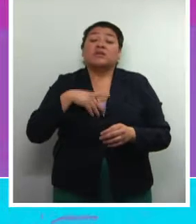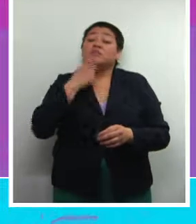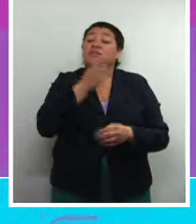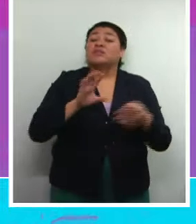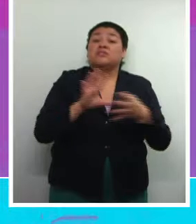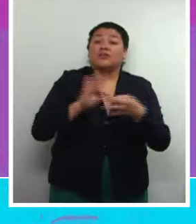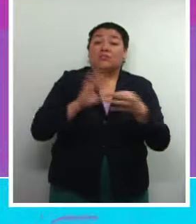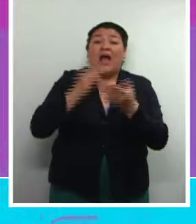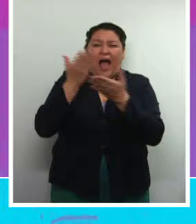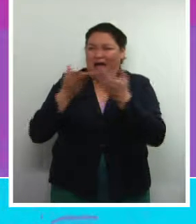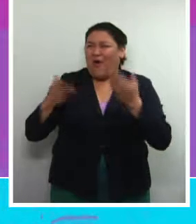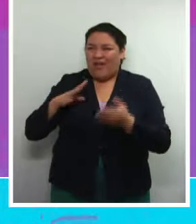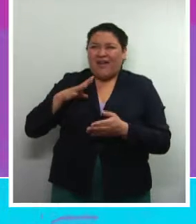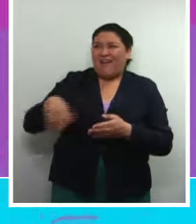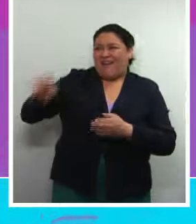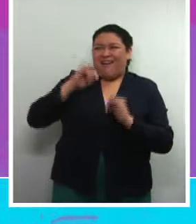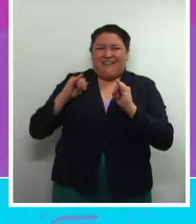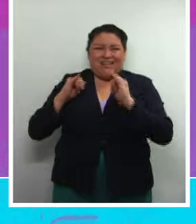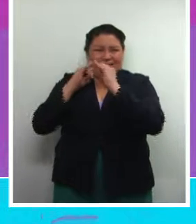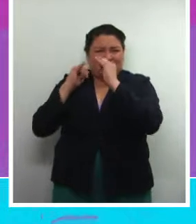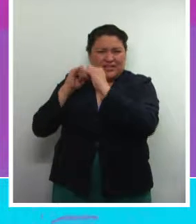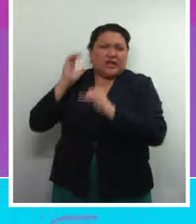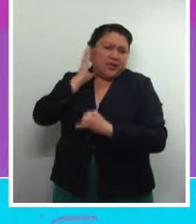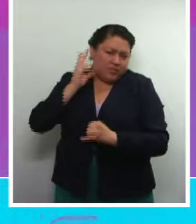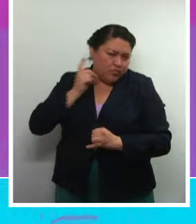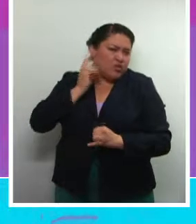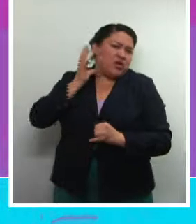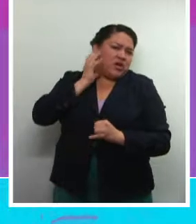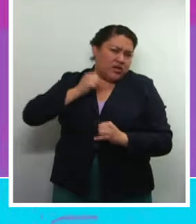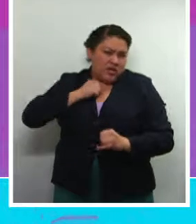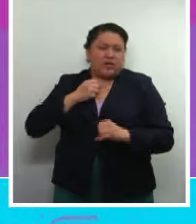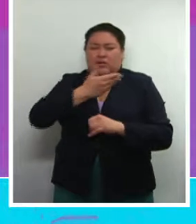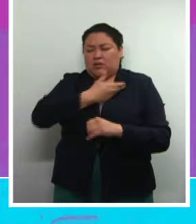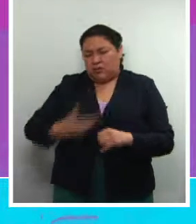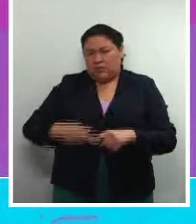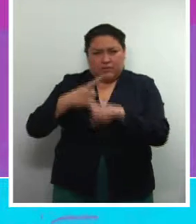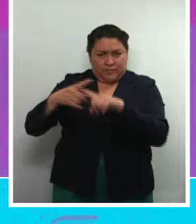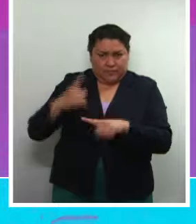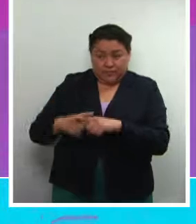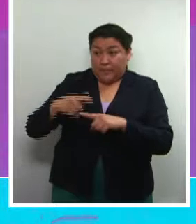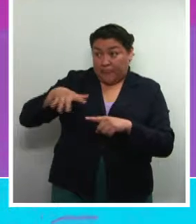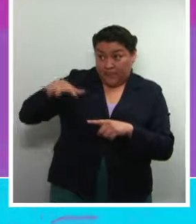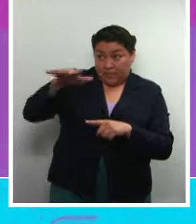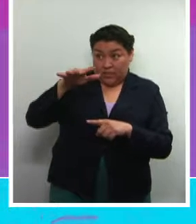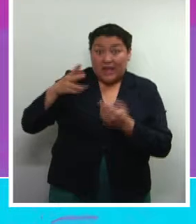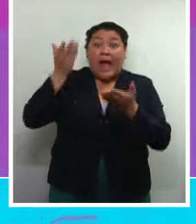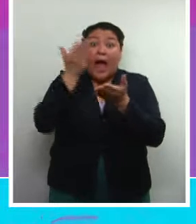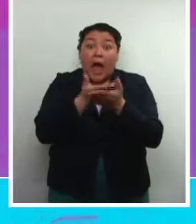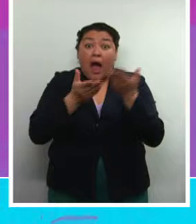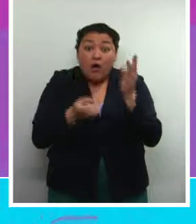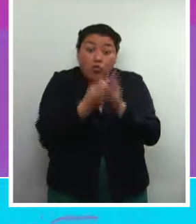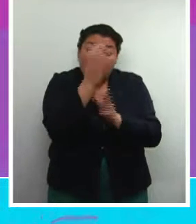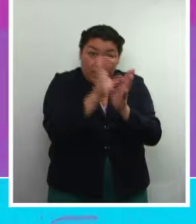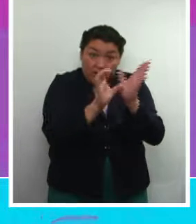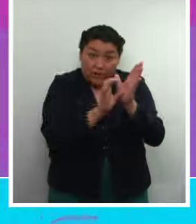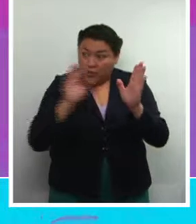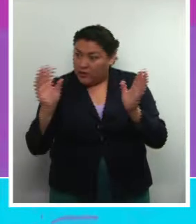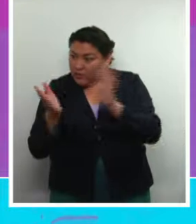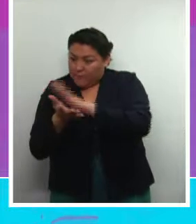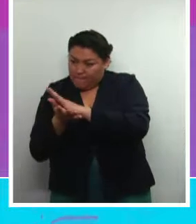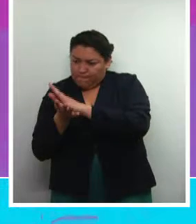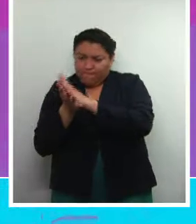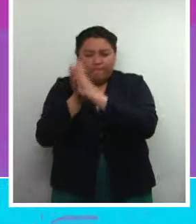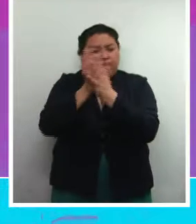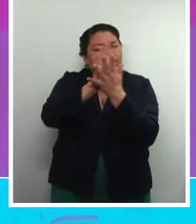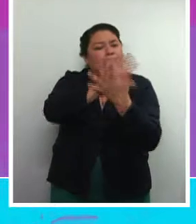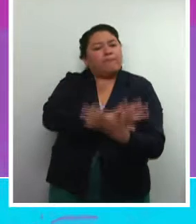de las instituciones de acuerdo a las tendencias contemporáneas hacia la